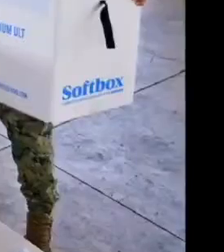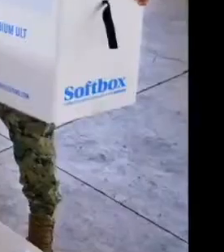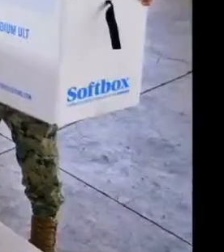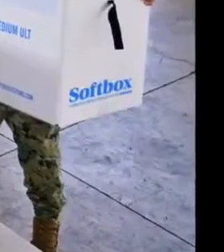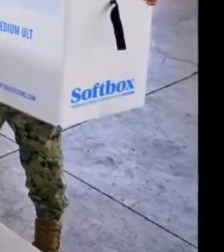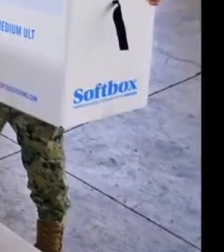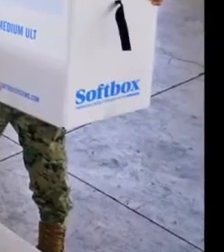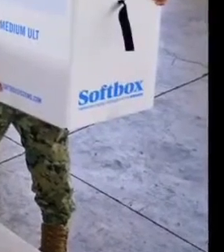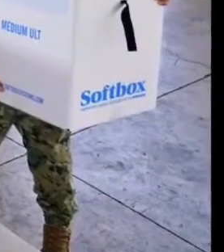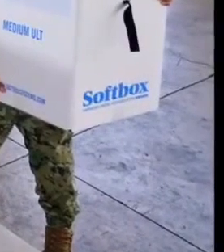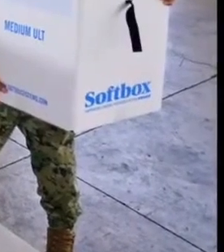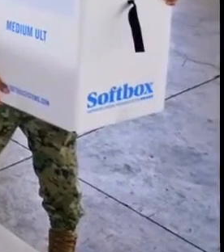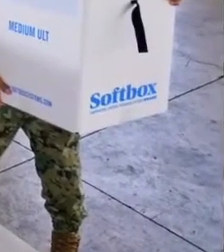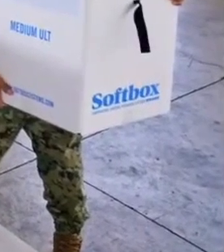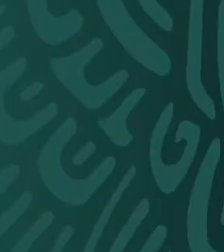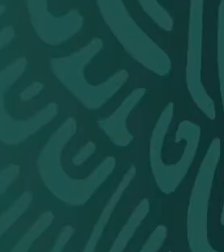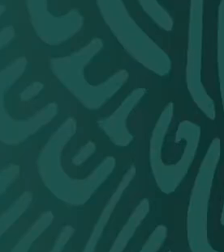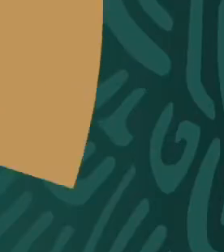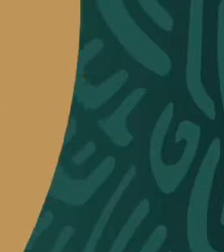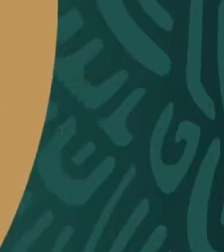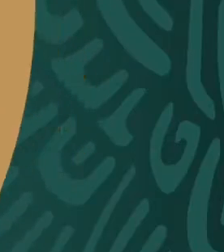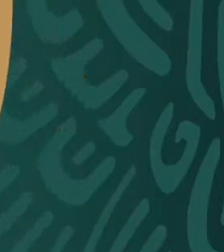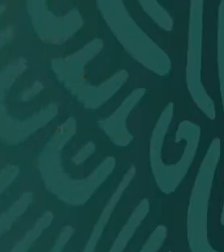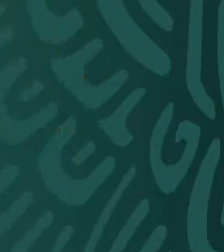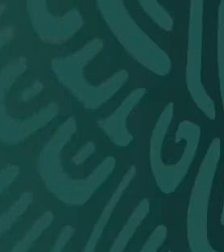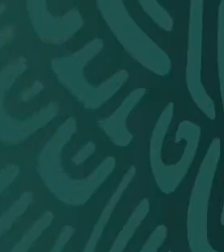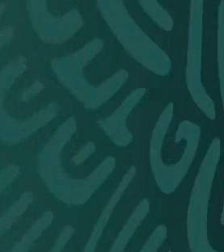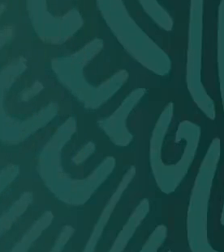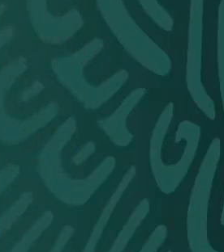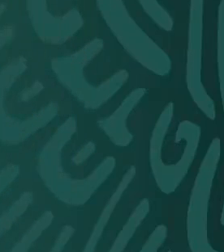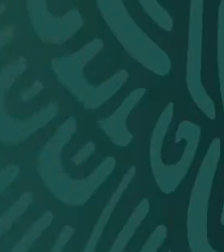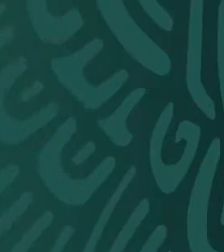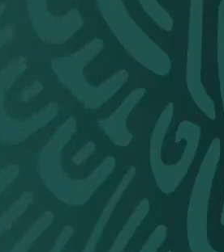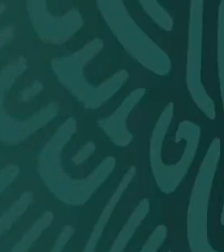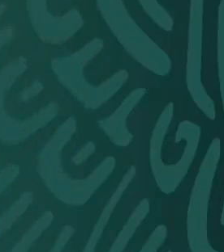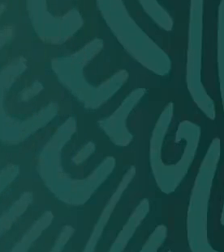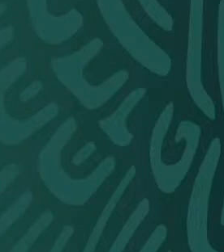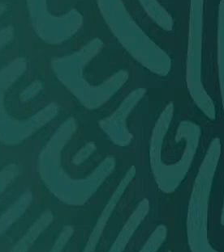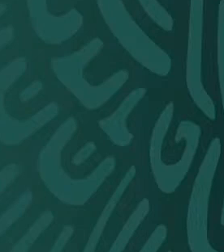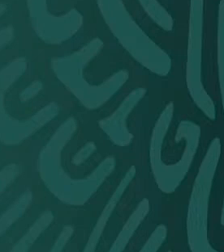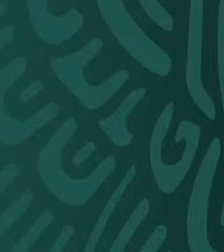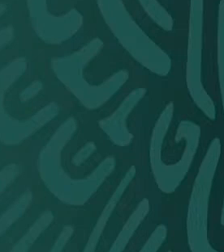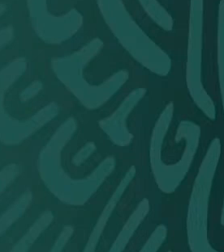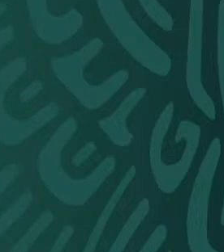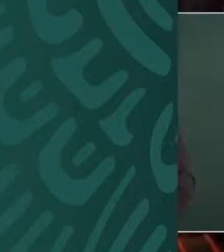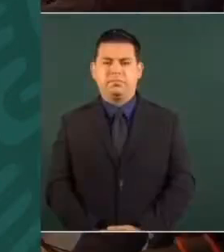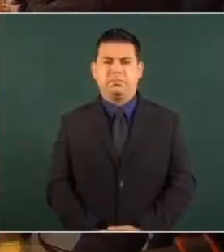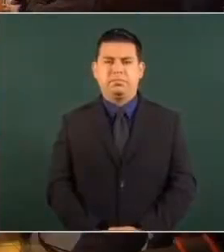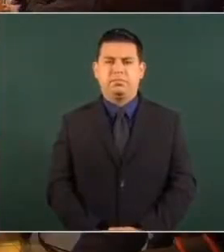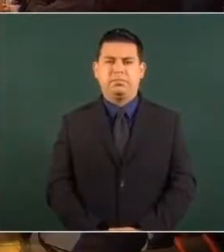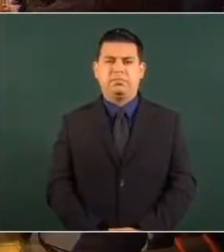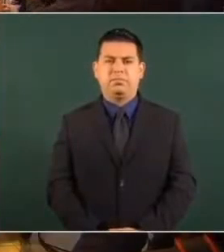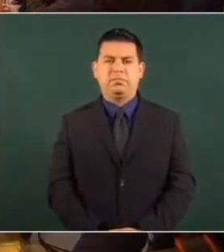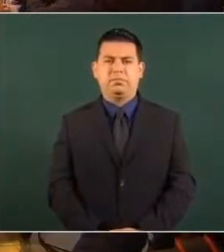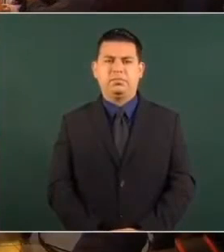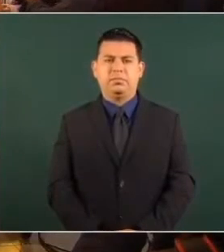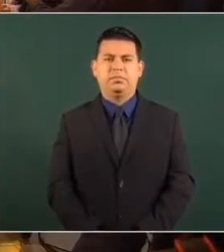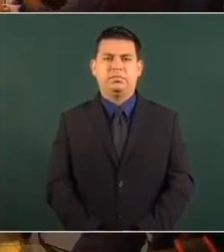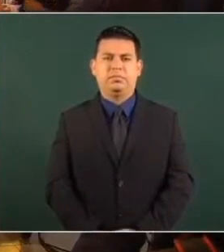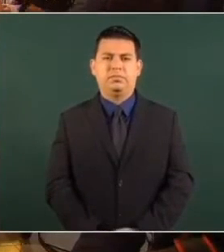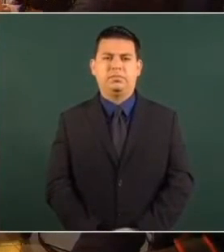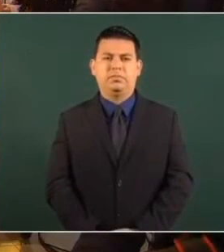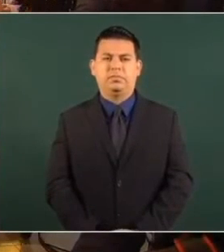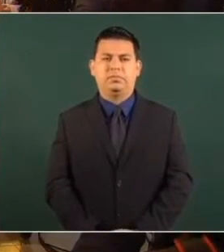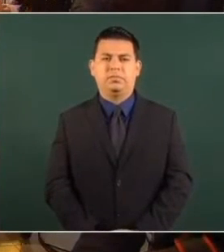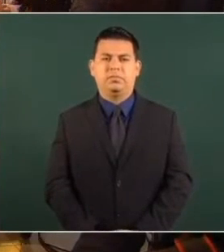la madrugada arribaron a México nuevas vacunas contra COVID-19 provenientes de la India. El día de hoy llegaron